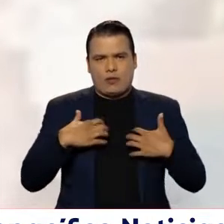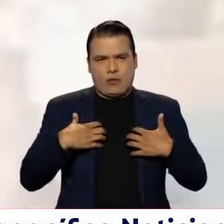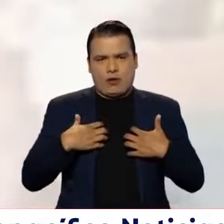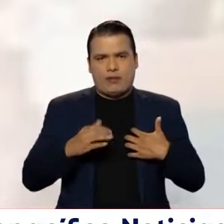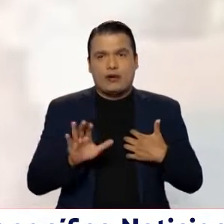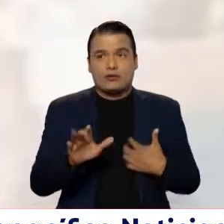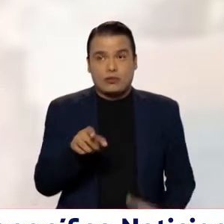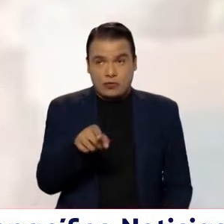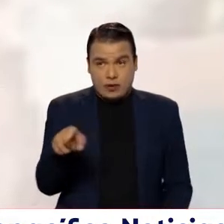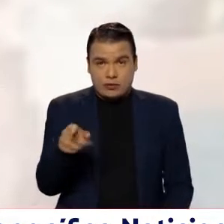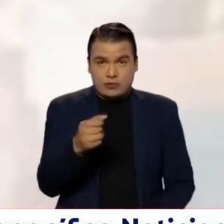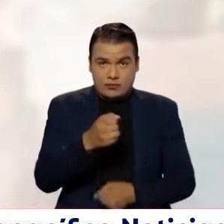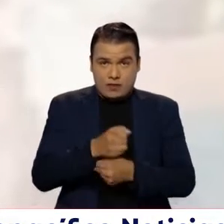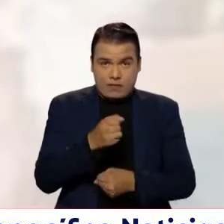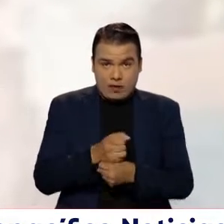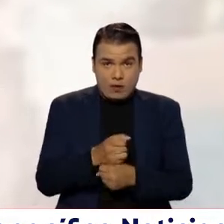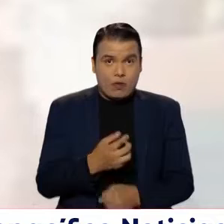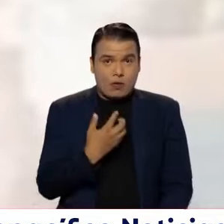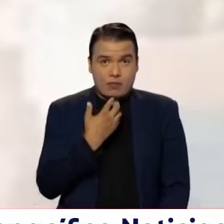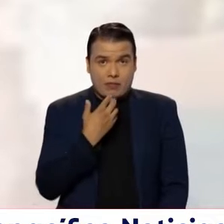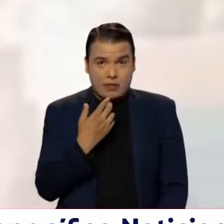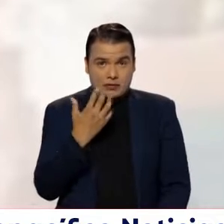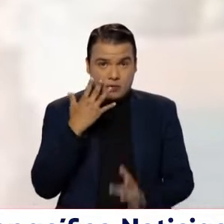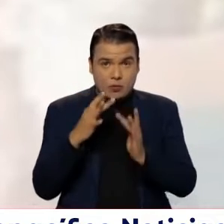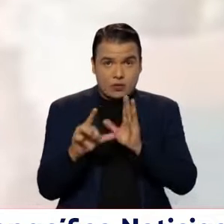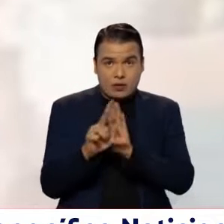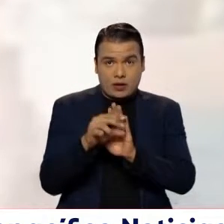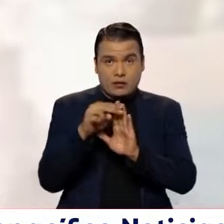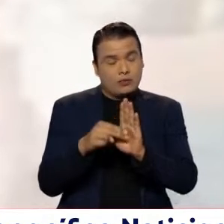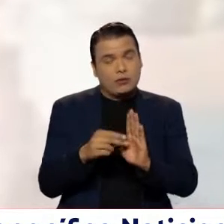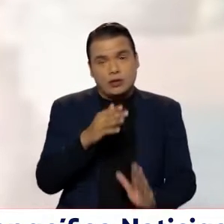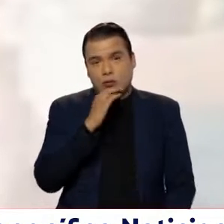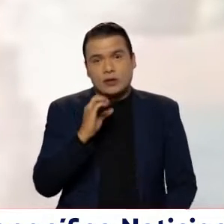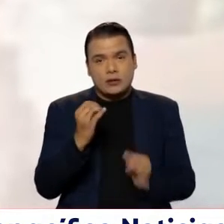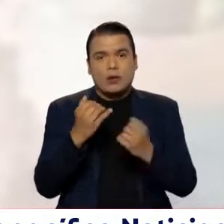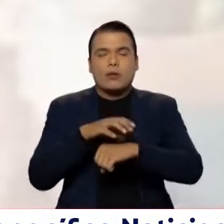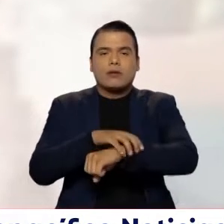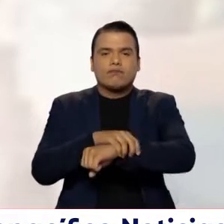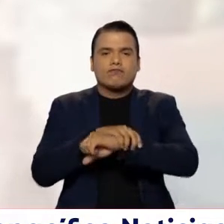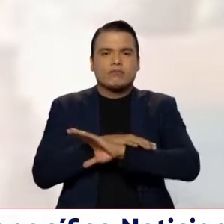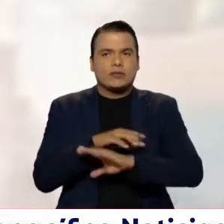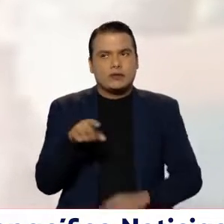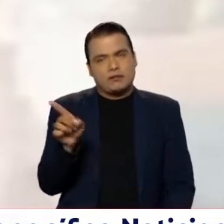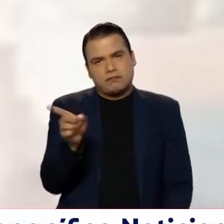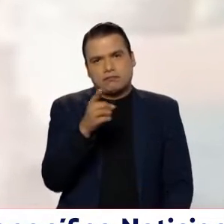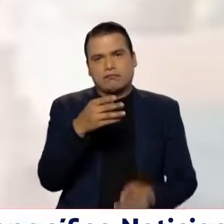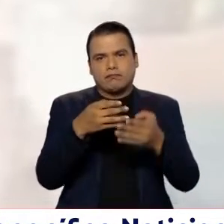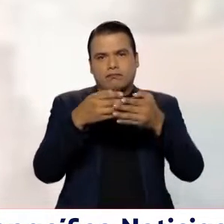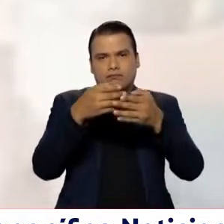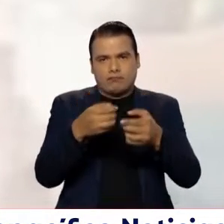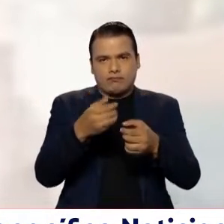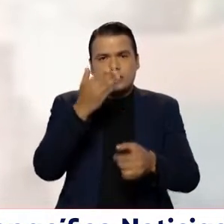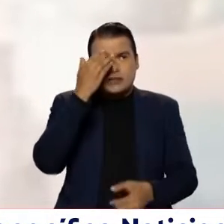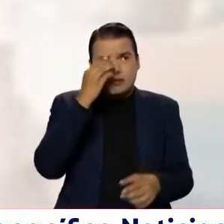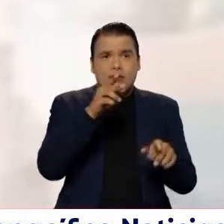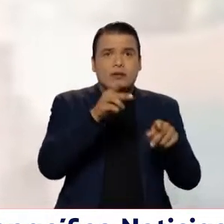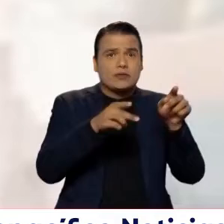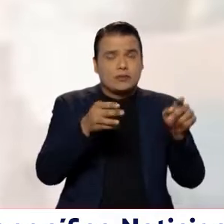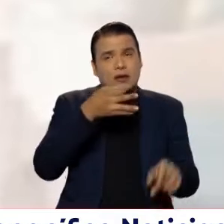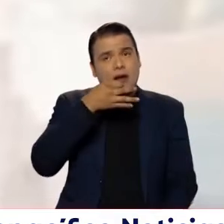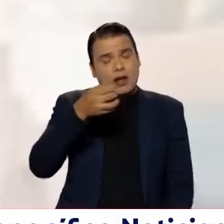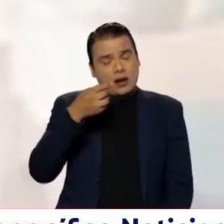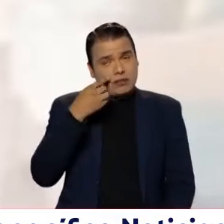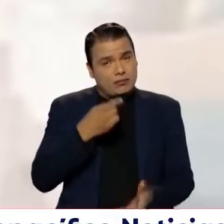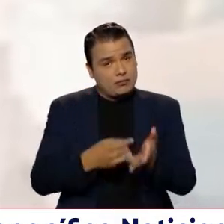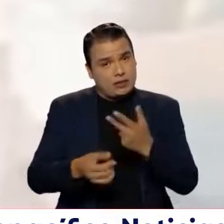quienes al parecer ejercían esta práctica de forma ilegal. Ambos fueron judicializados y enviados a prisión luego de múltiples denuncias